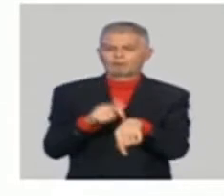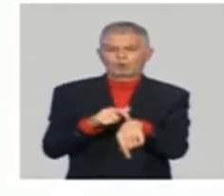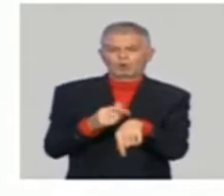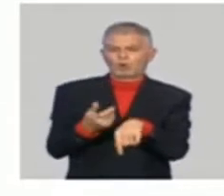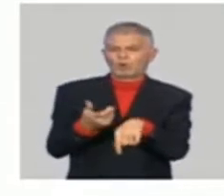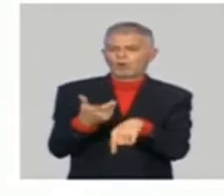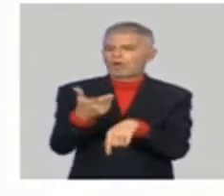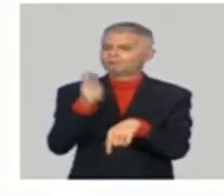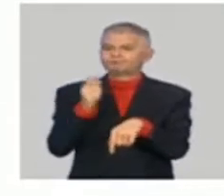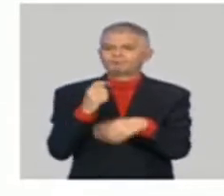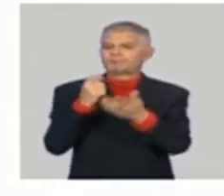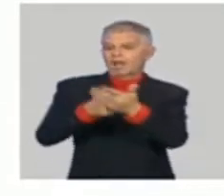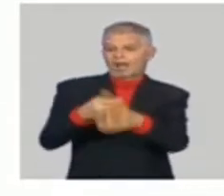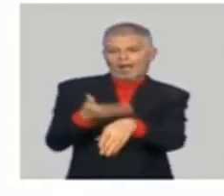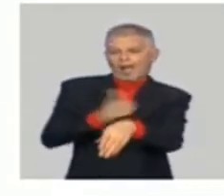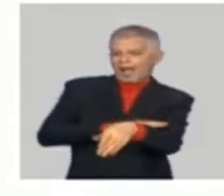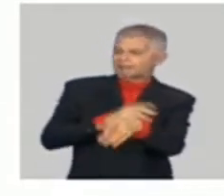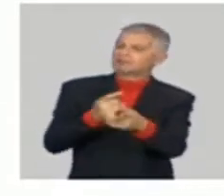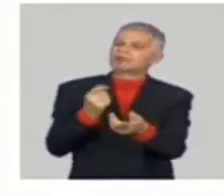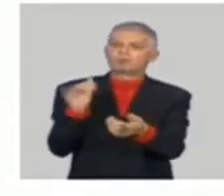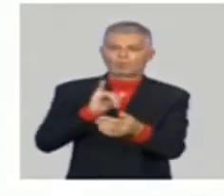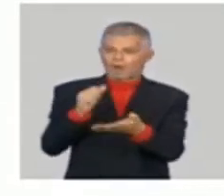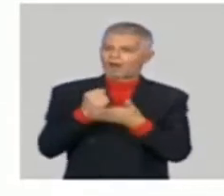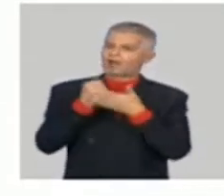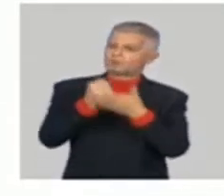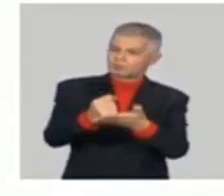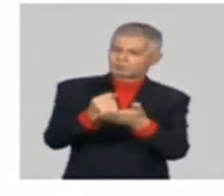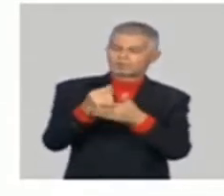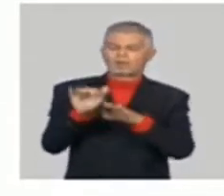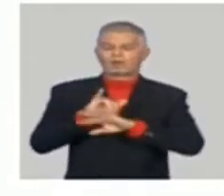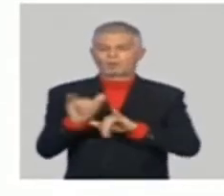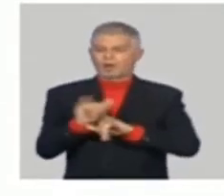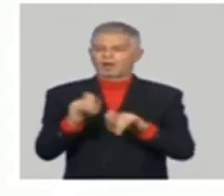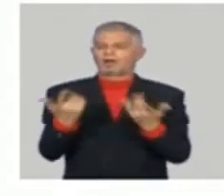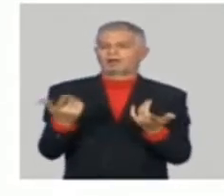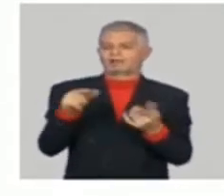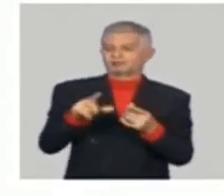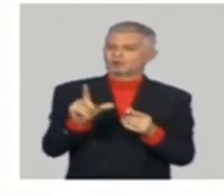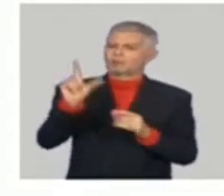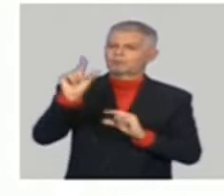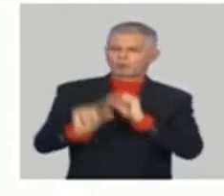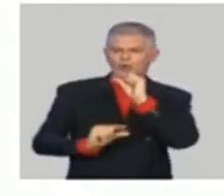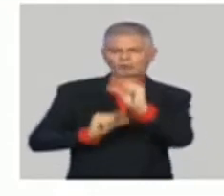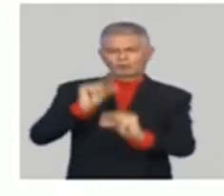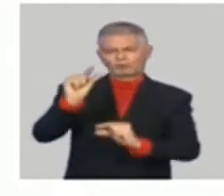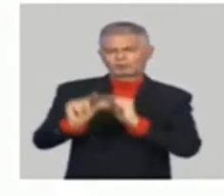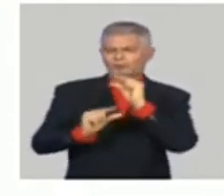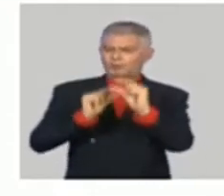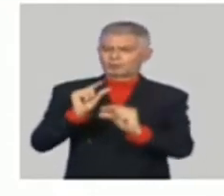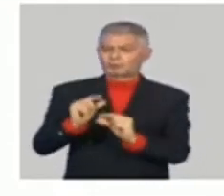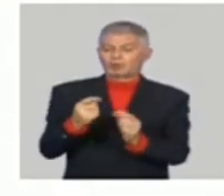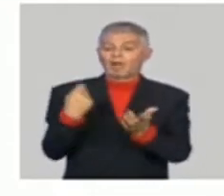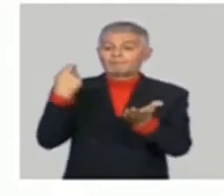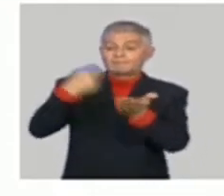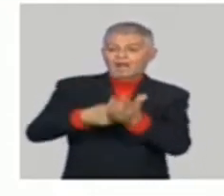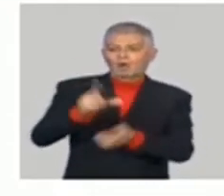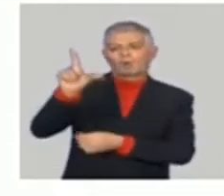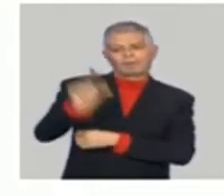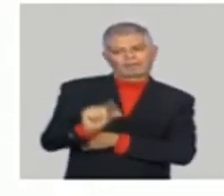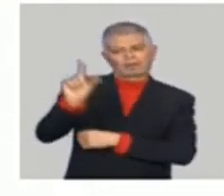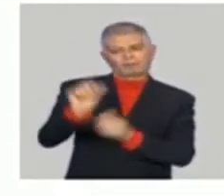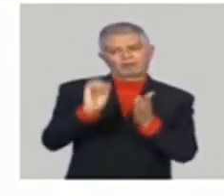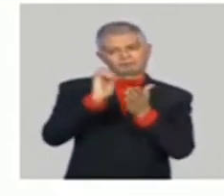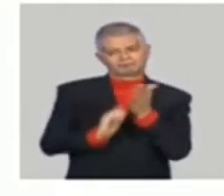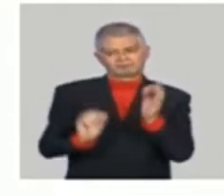la bonificación que logramos implementar por el uso de canales digitales, todo eso va reduciendo carga impositiva también, son sacrificios en pos